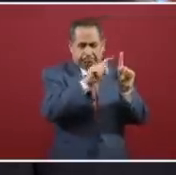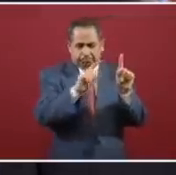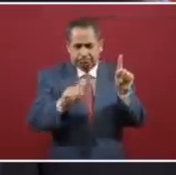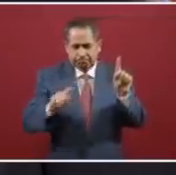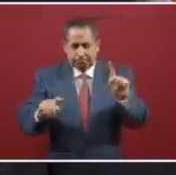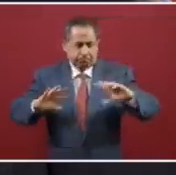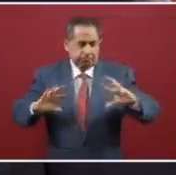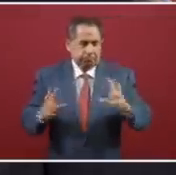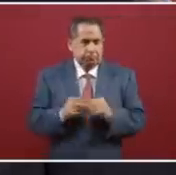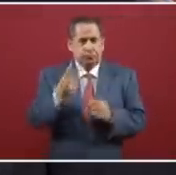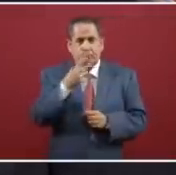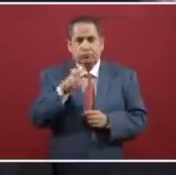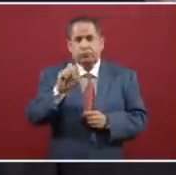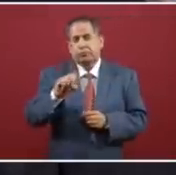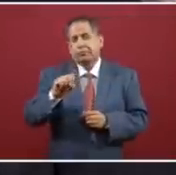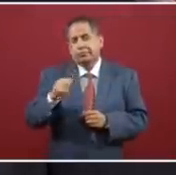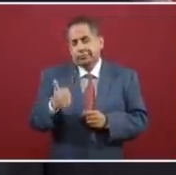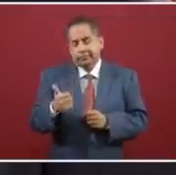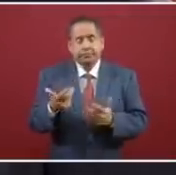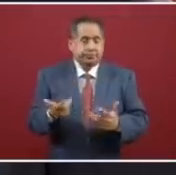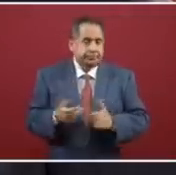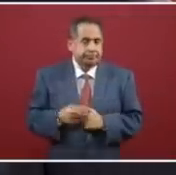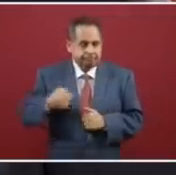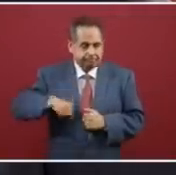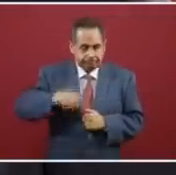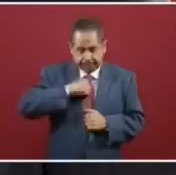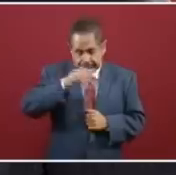y decidimos